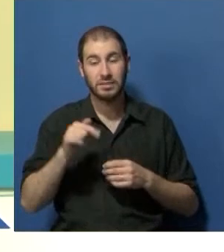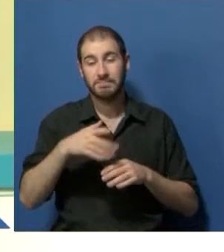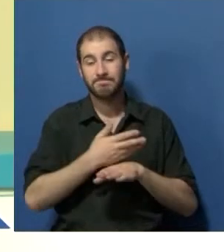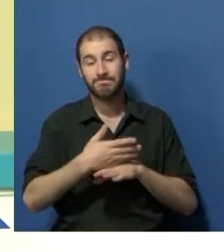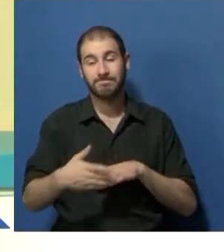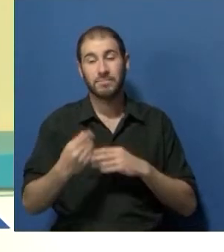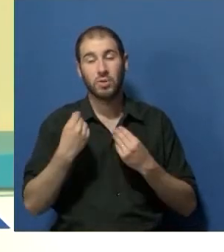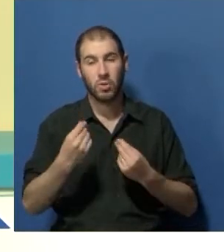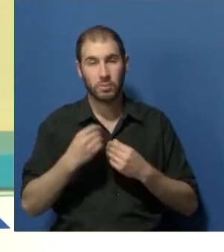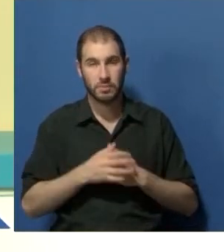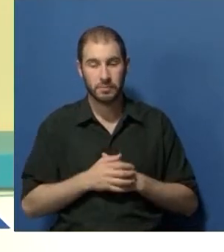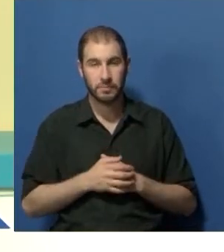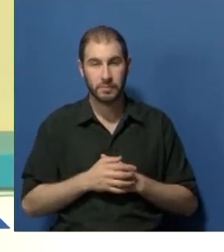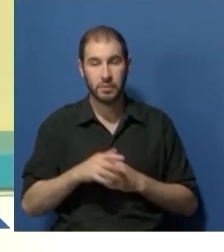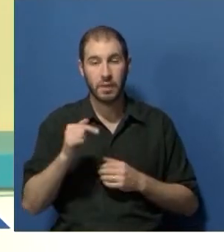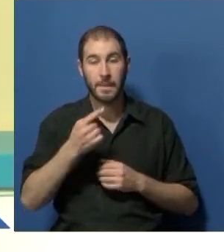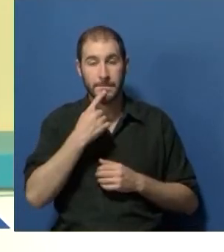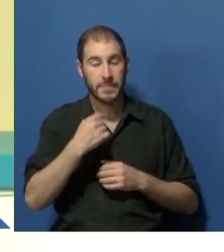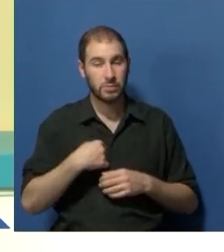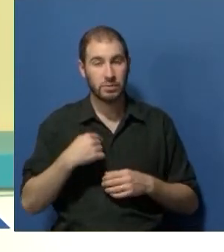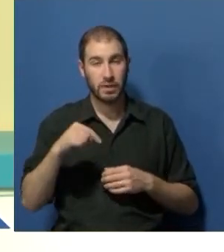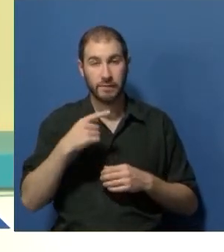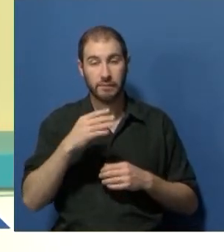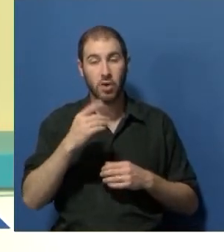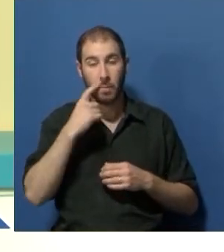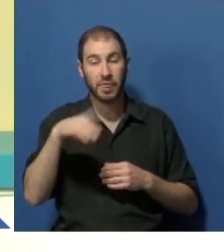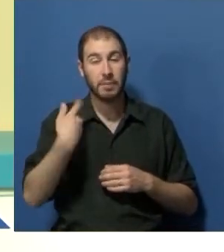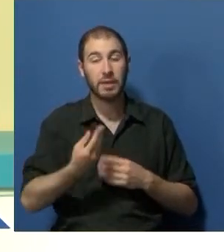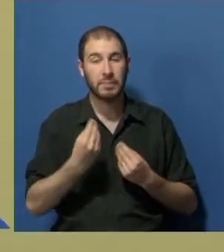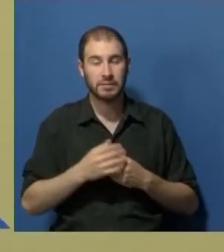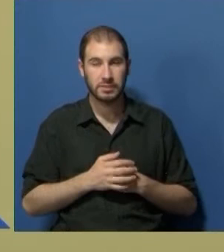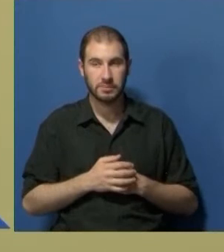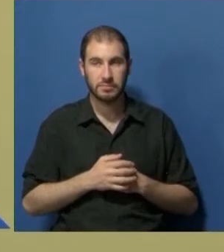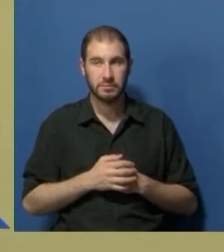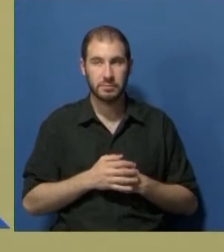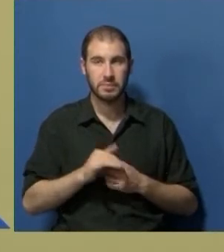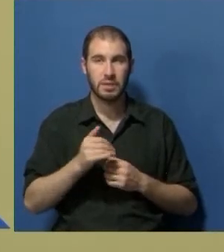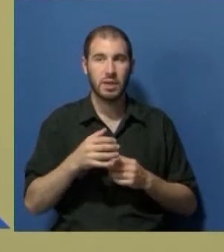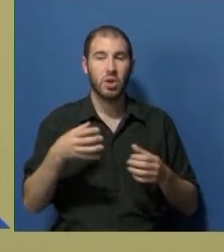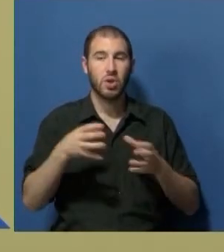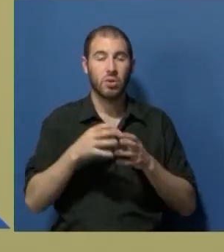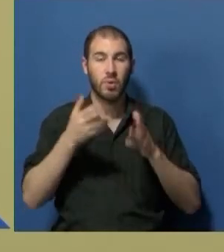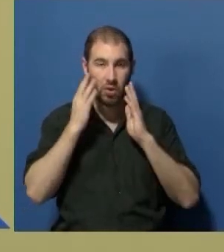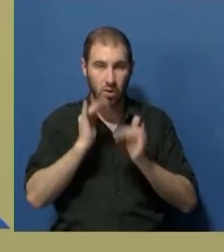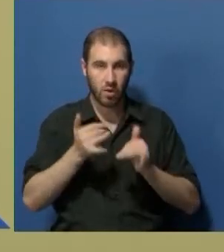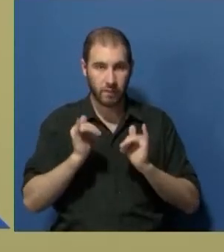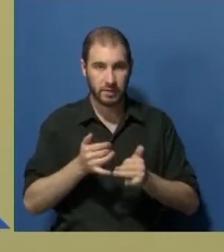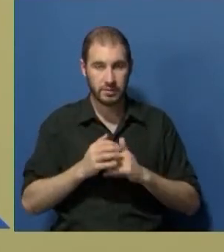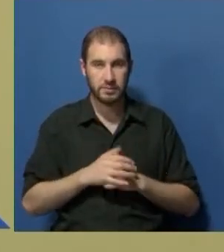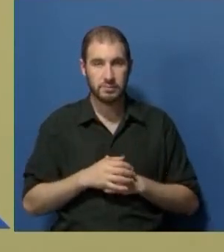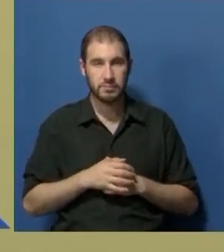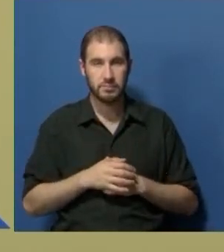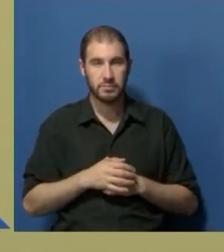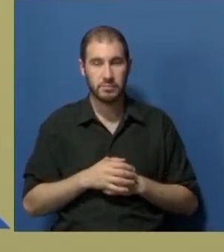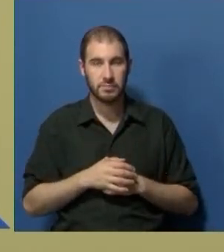este proceso, que es lo que nos preguntamos después de Fidel, ¿no? Sí, no, yo creo que en eso, bueno, las generaciones jóvenes,